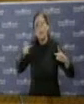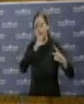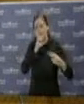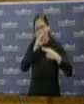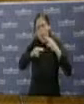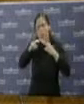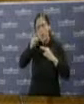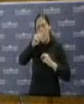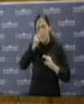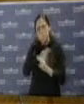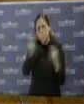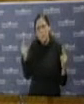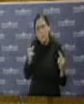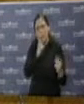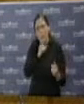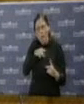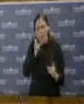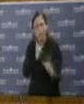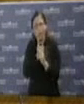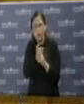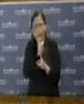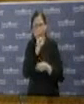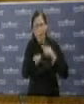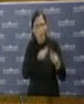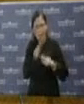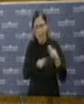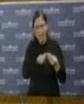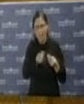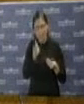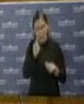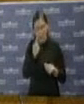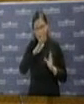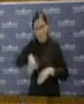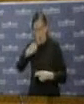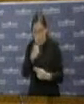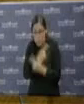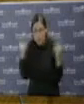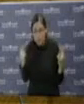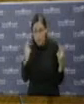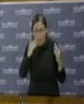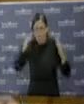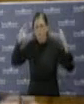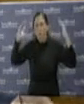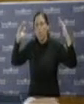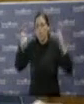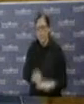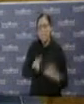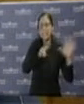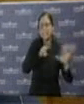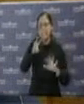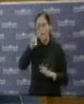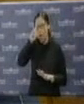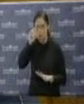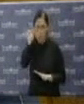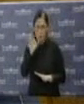pública. ¿Por qué hacen lo contrario? La licitación pública ha caído desde 2008 un 78%,